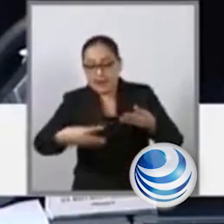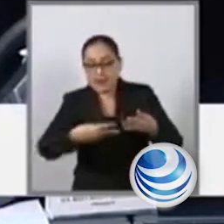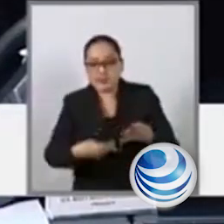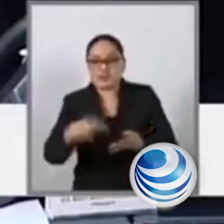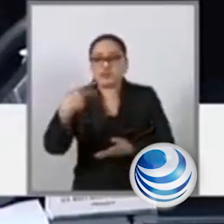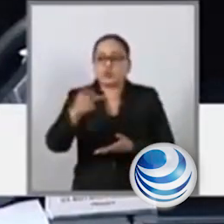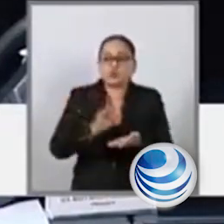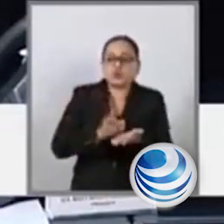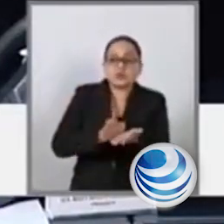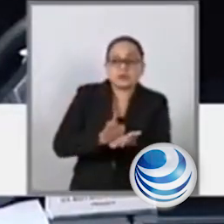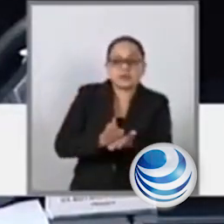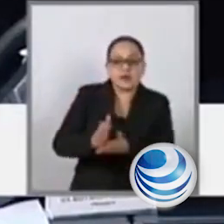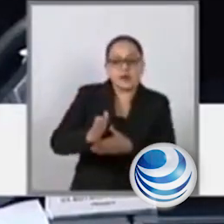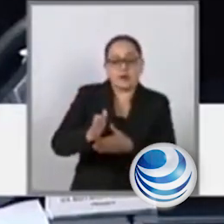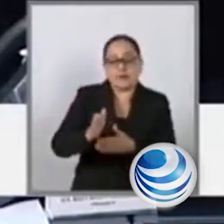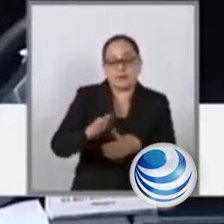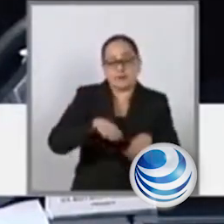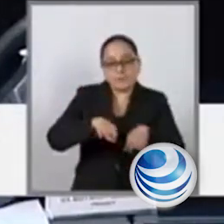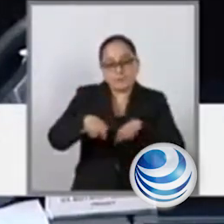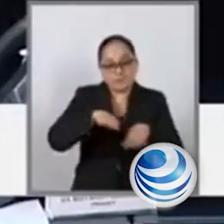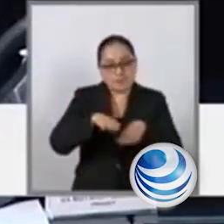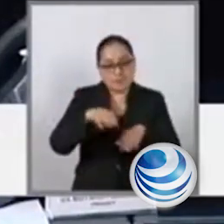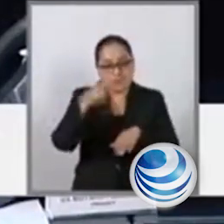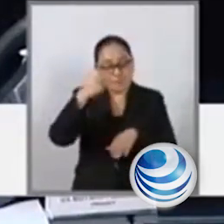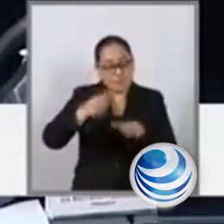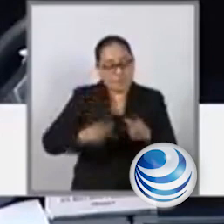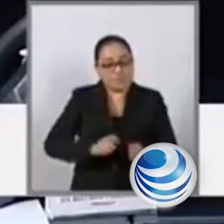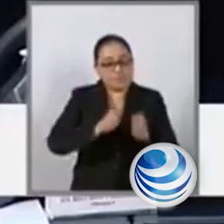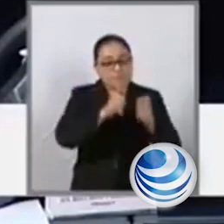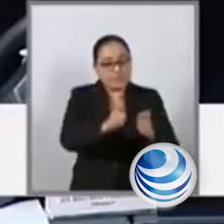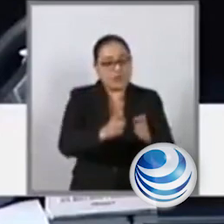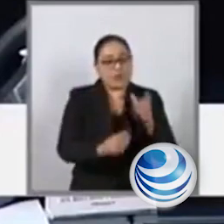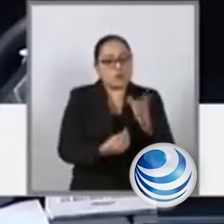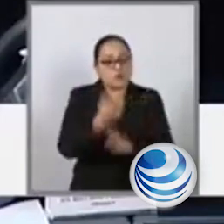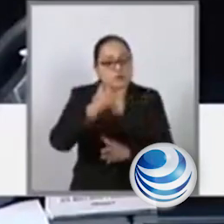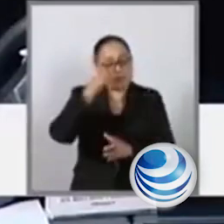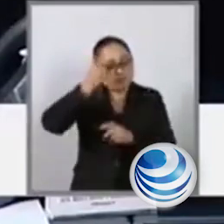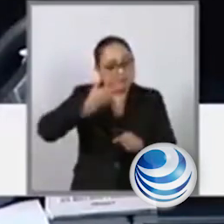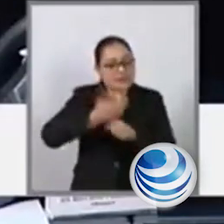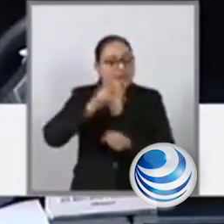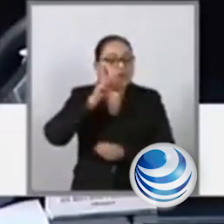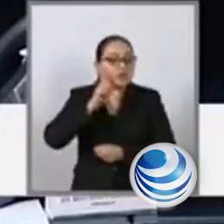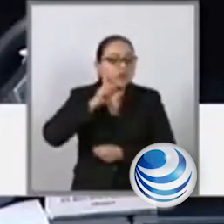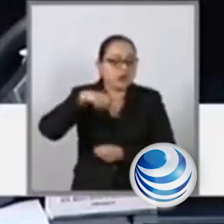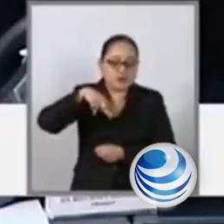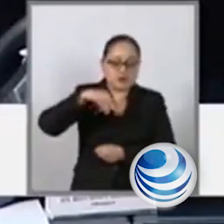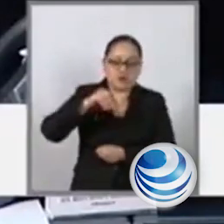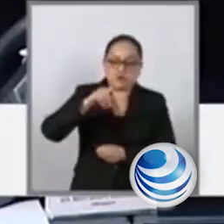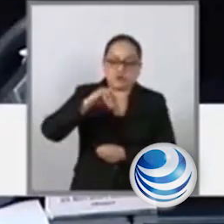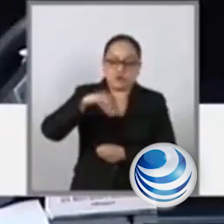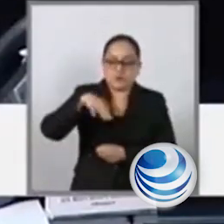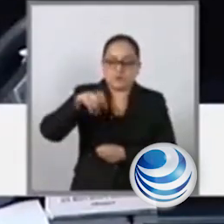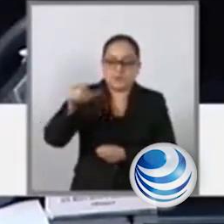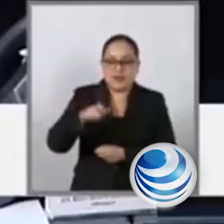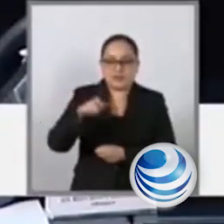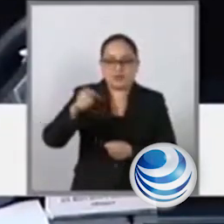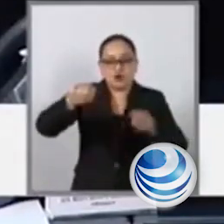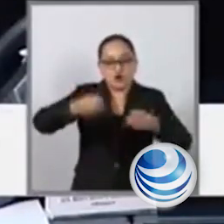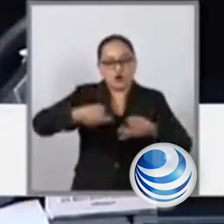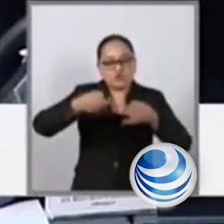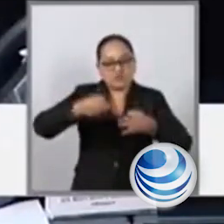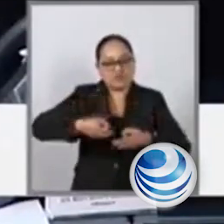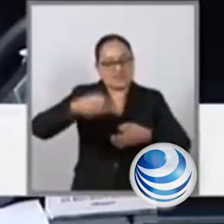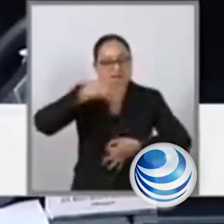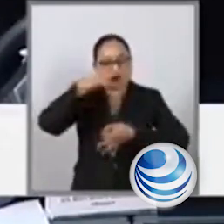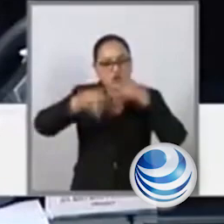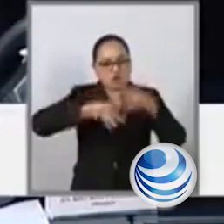leal y patrióticamente el cargo de directora general de Notimex, agencia de noticias del Estado